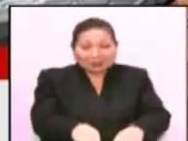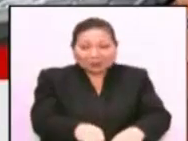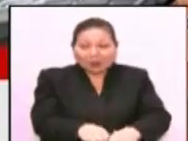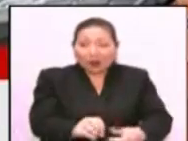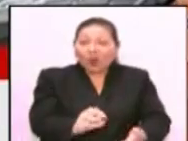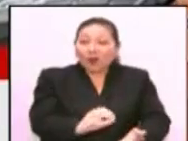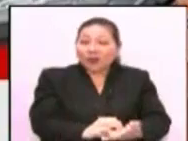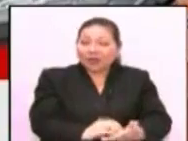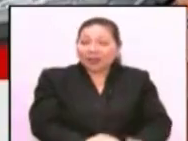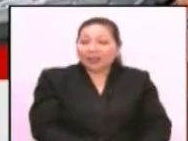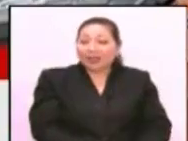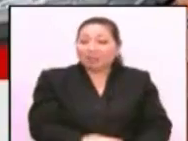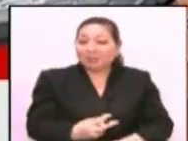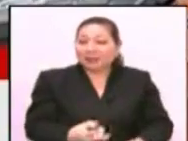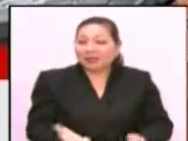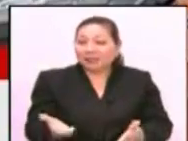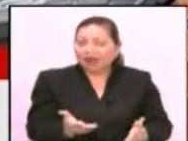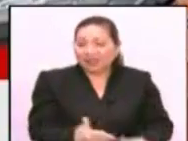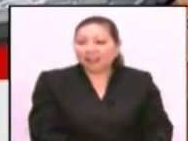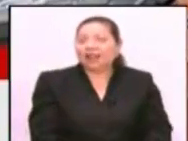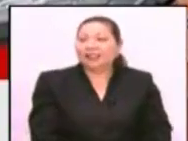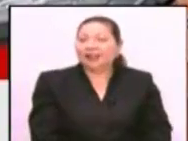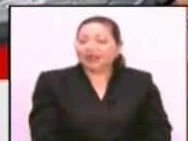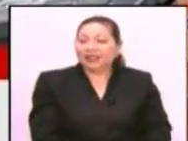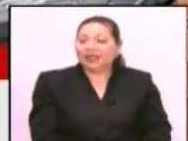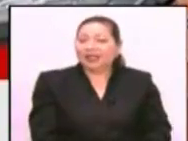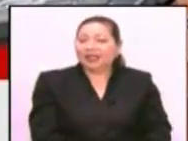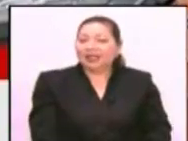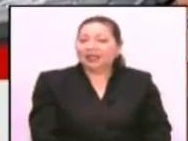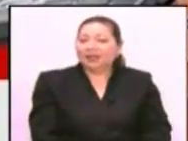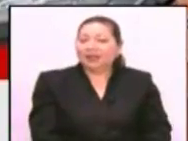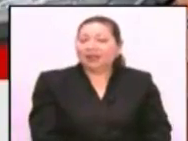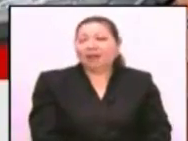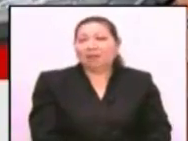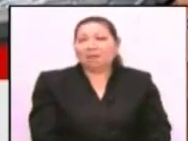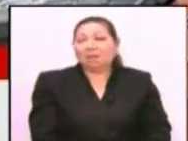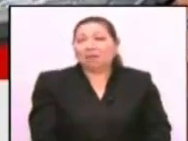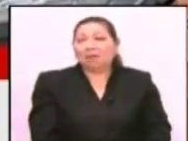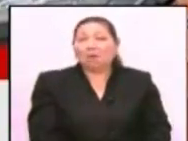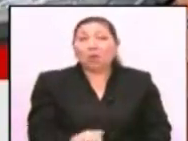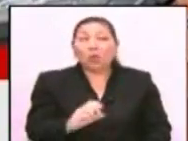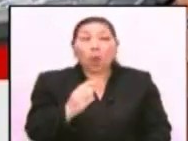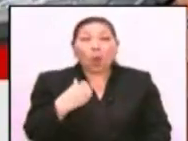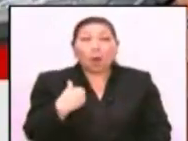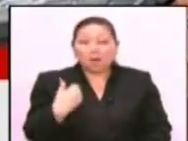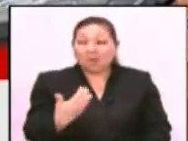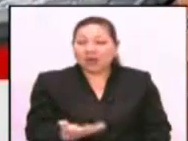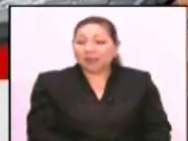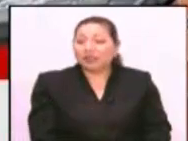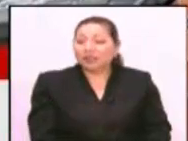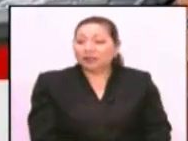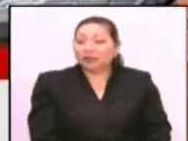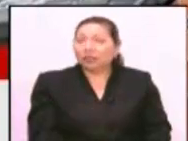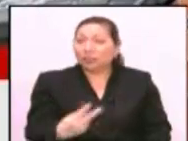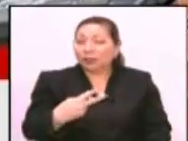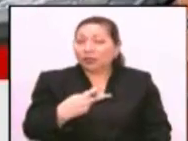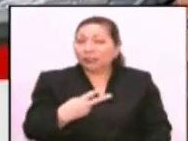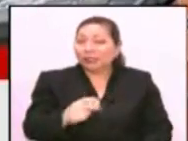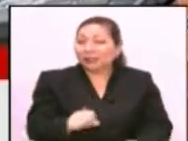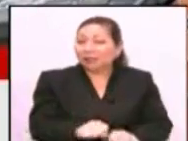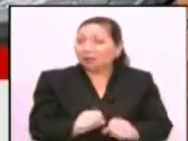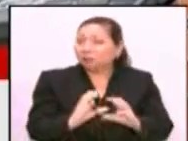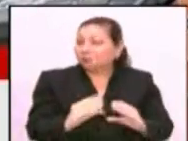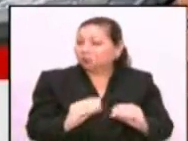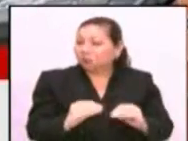y nuevamente el día de la visita vuelve a sacar el zapato. En Castro Castro un muchacho produce unas 2 docenas de zapatillas